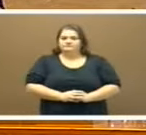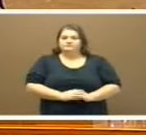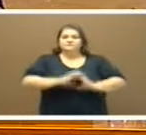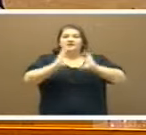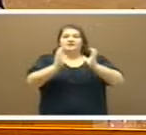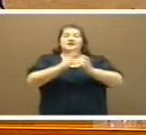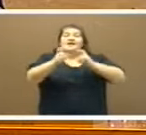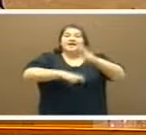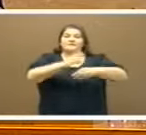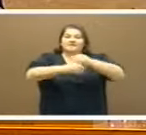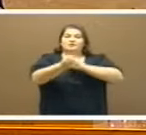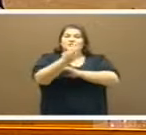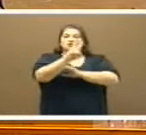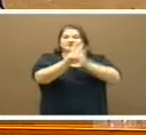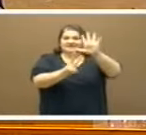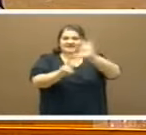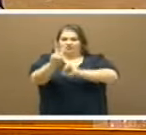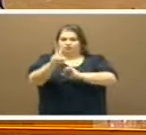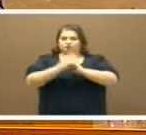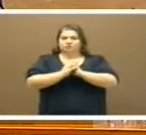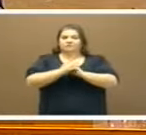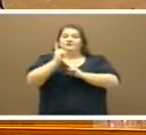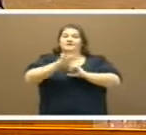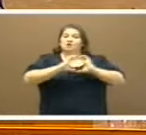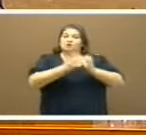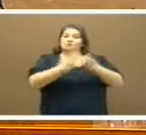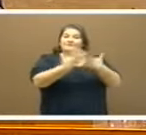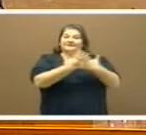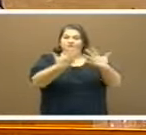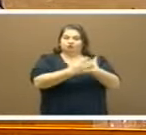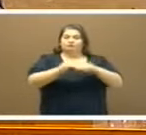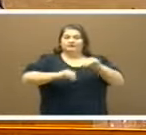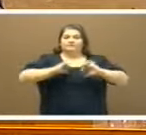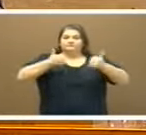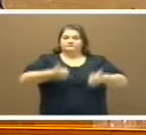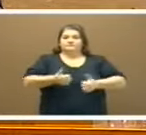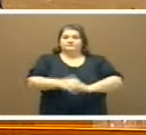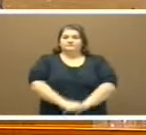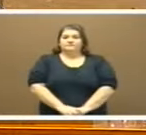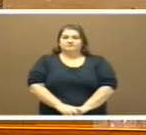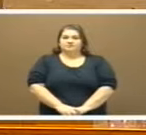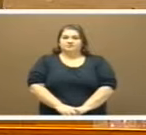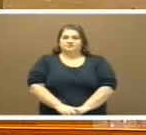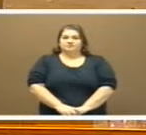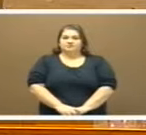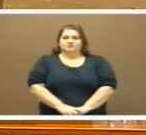Enmienda número 72, también del Grupo Mixto. Entramos en votación.